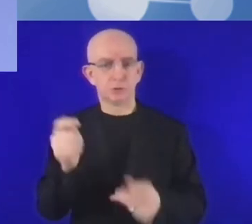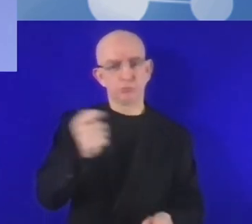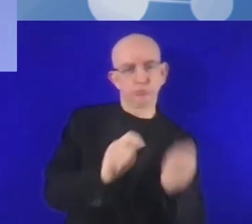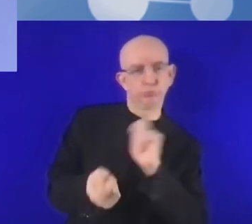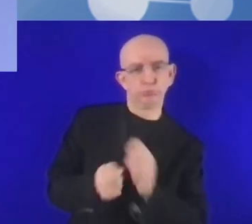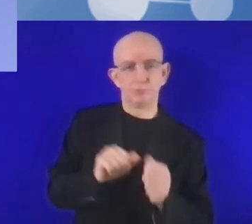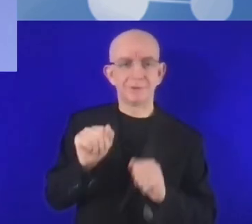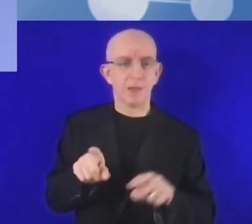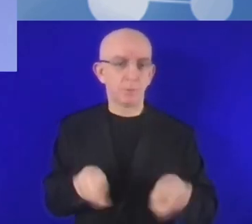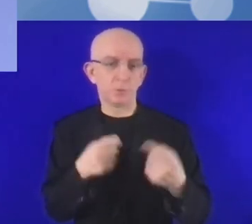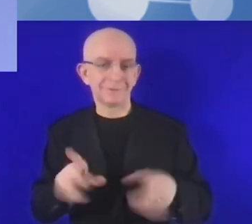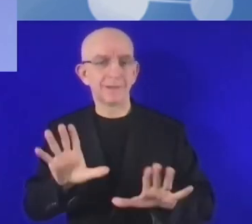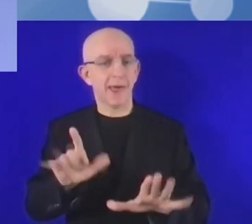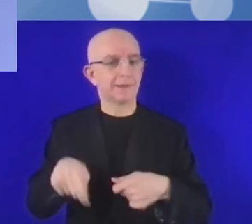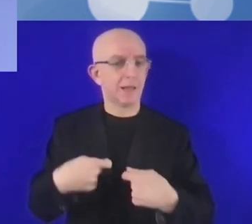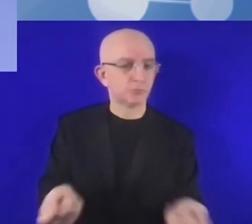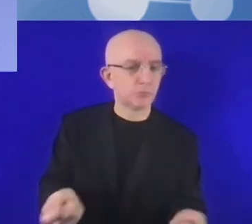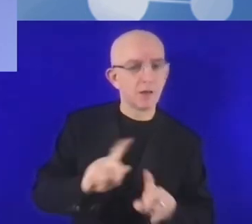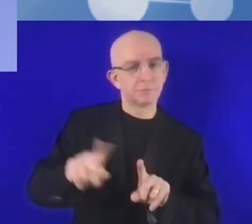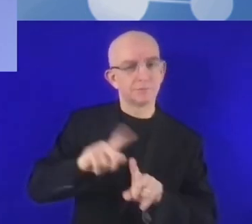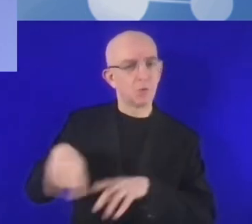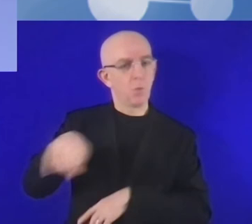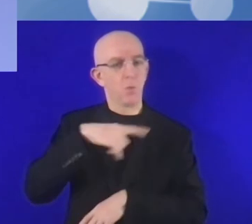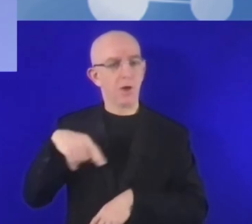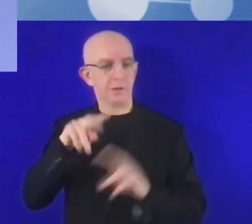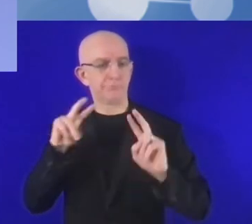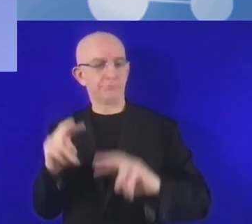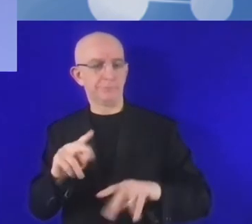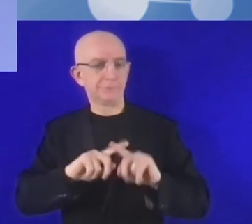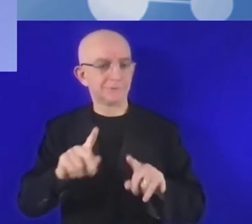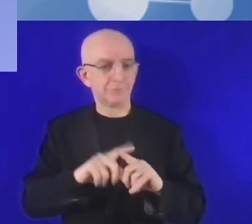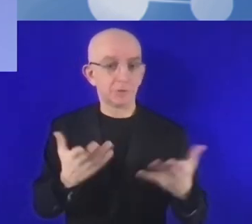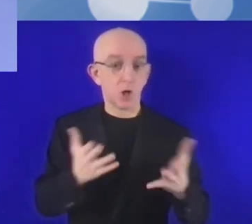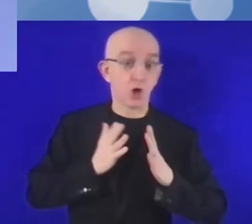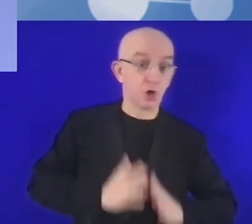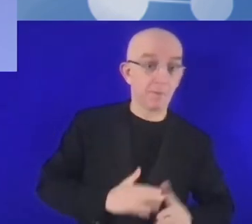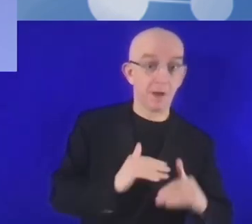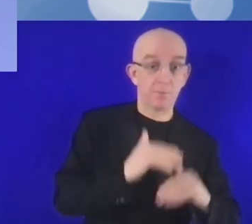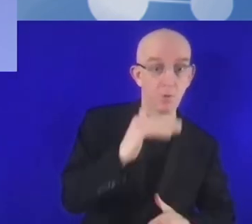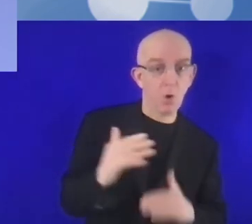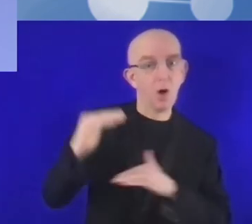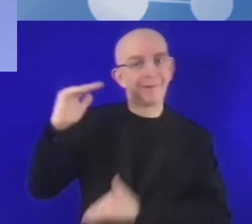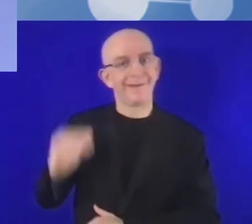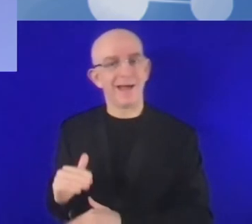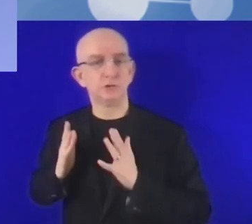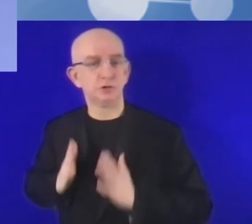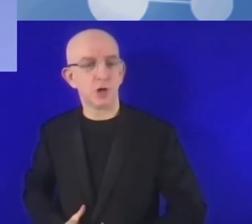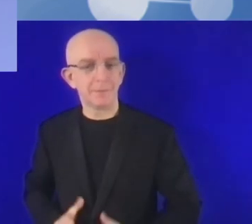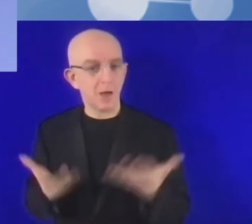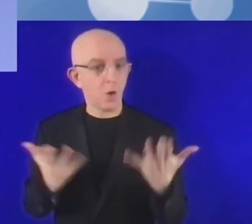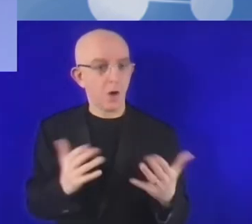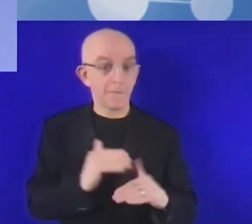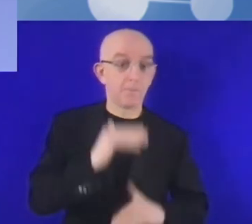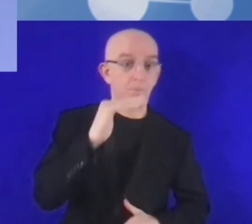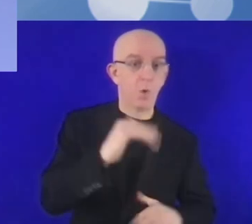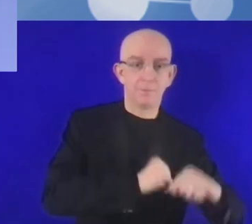nos volvemos parecidos a las máquinas. Vemos que la tecnología se desarrolla, que la inteligencia artificial